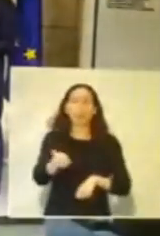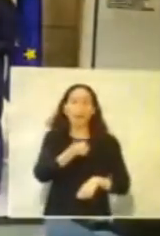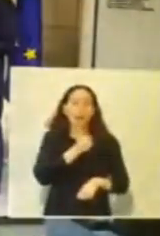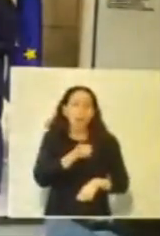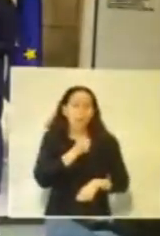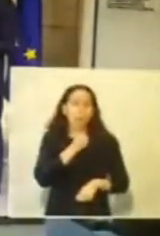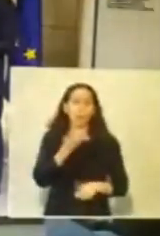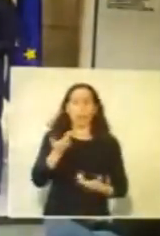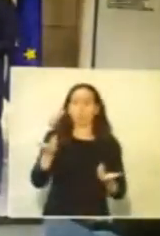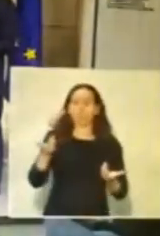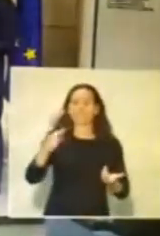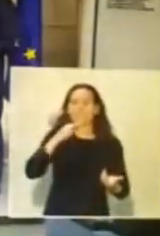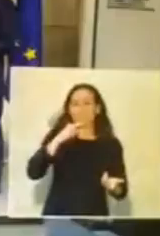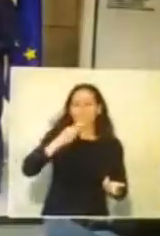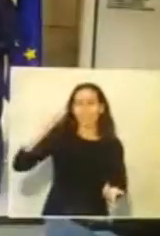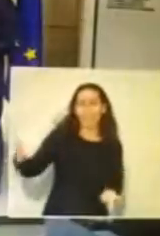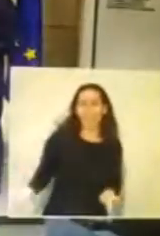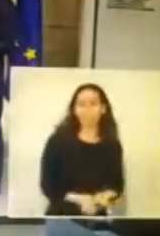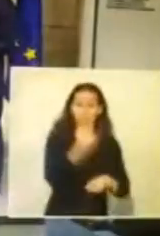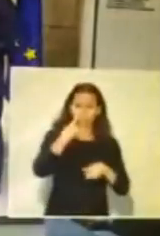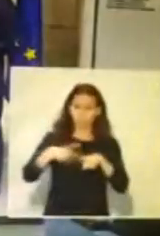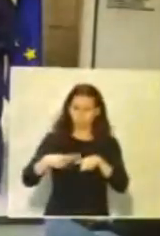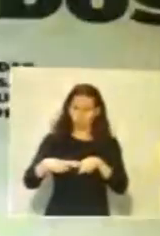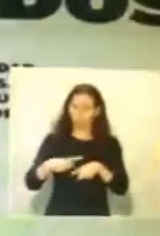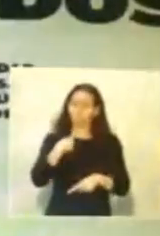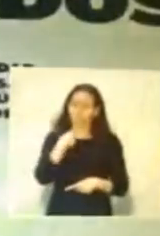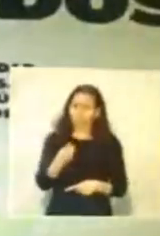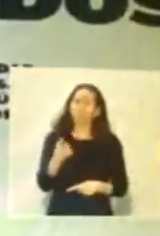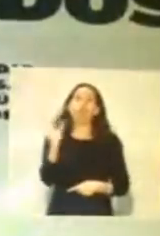ayuntamientos, las subdelegaciones del gobierno y también diversas ONGs?